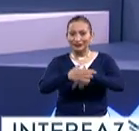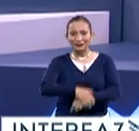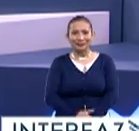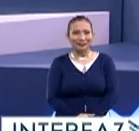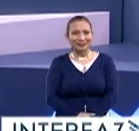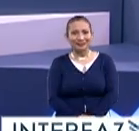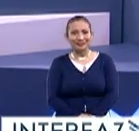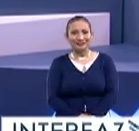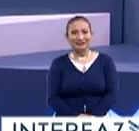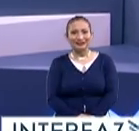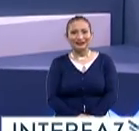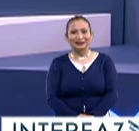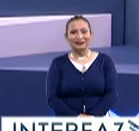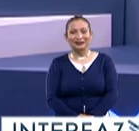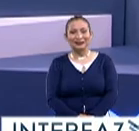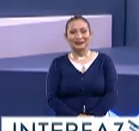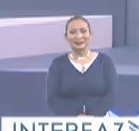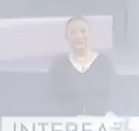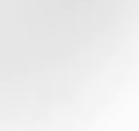regresamos.